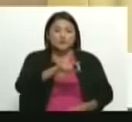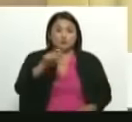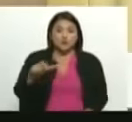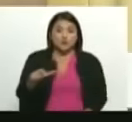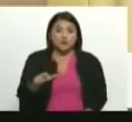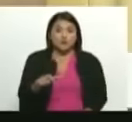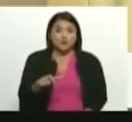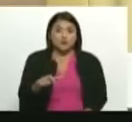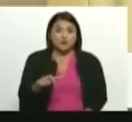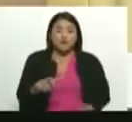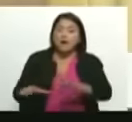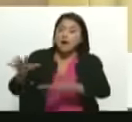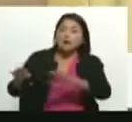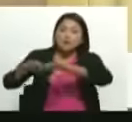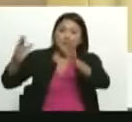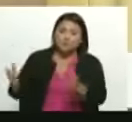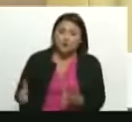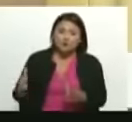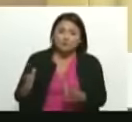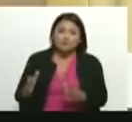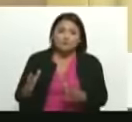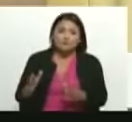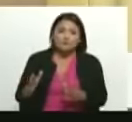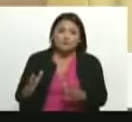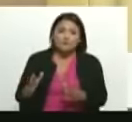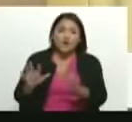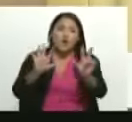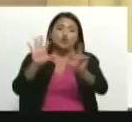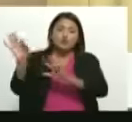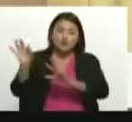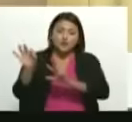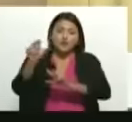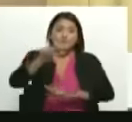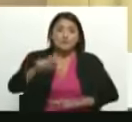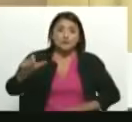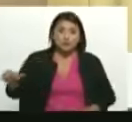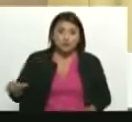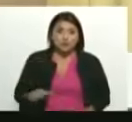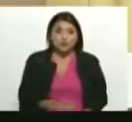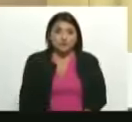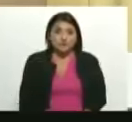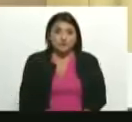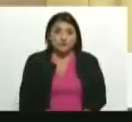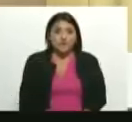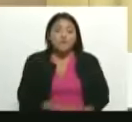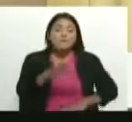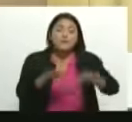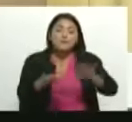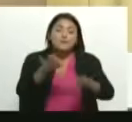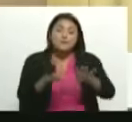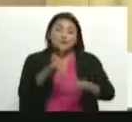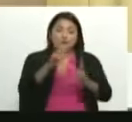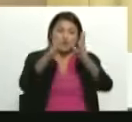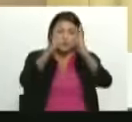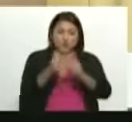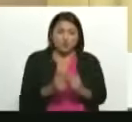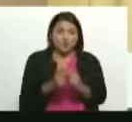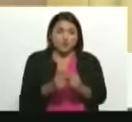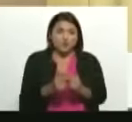hubo mesas donde pudieron haber votado hasta 800 personas, de acuerdo a estos números que está